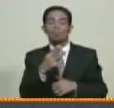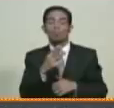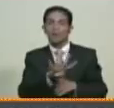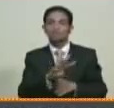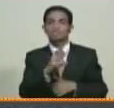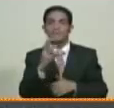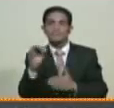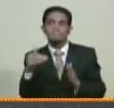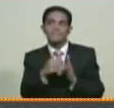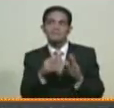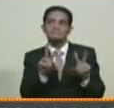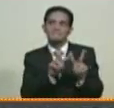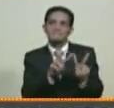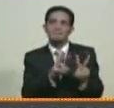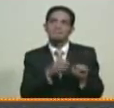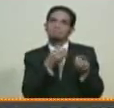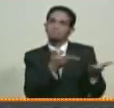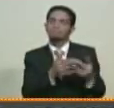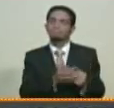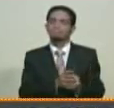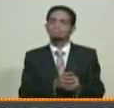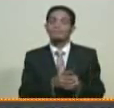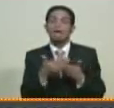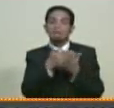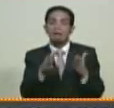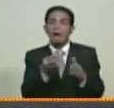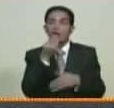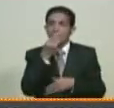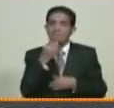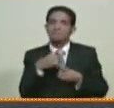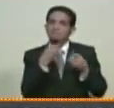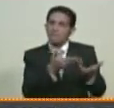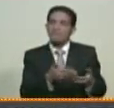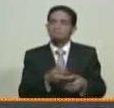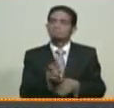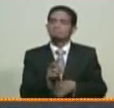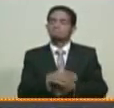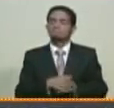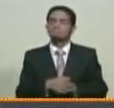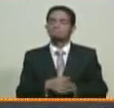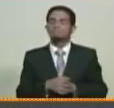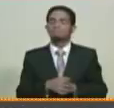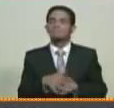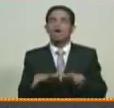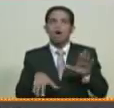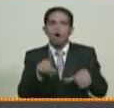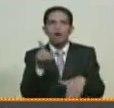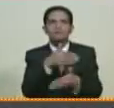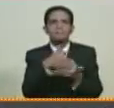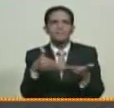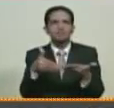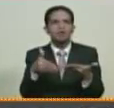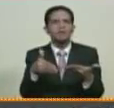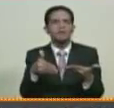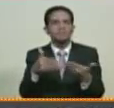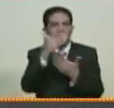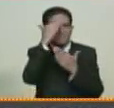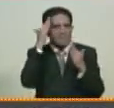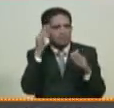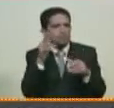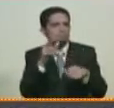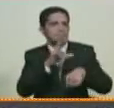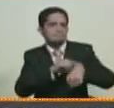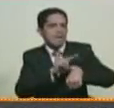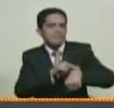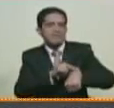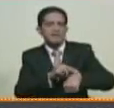con el millón de cajas clave que reciben cada mes con los 11 millones de consultas gratuitas en